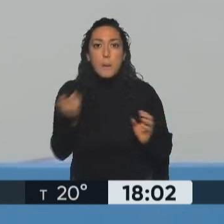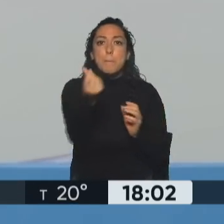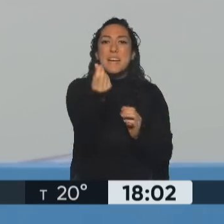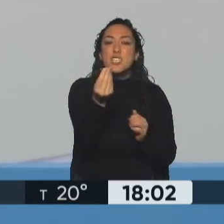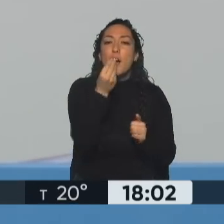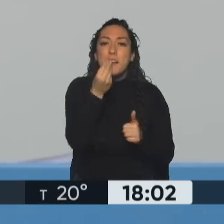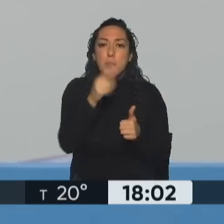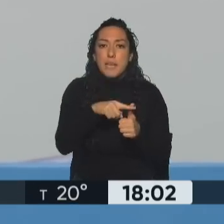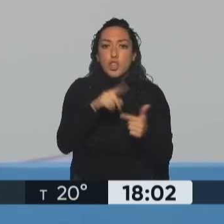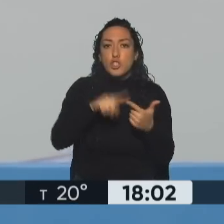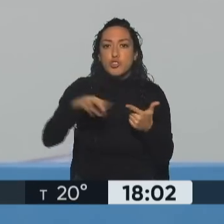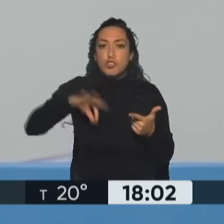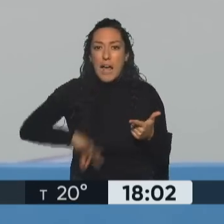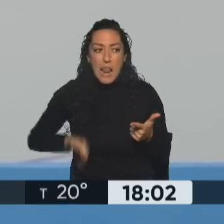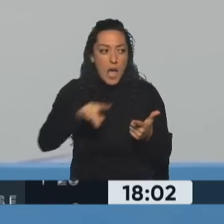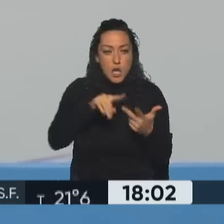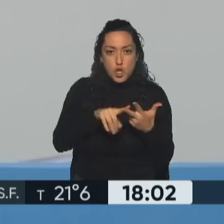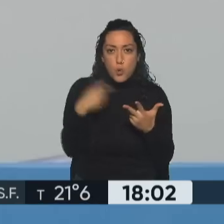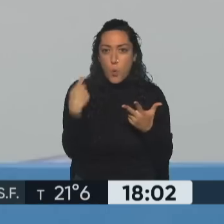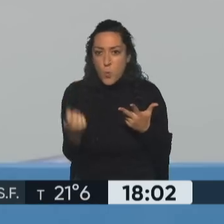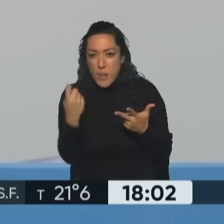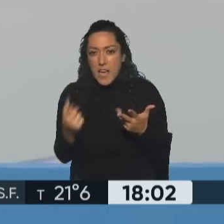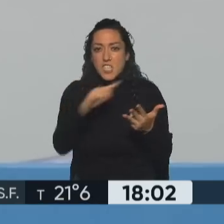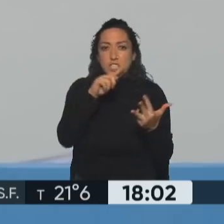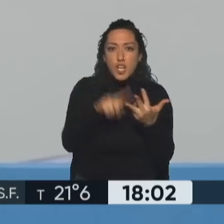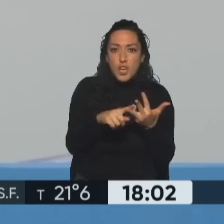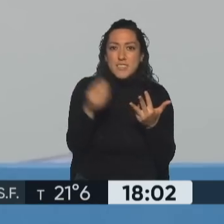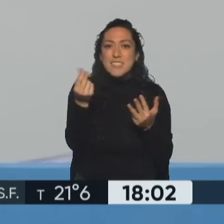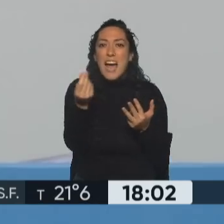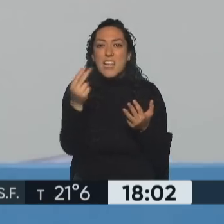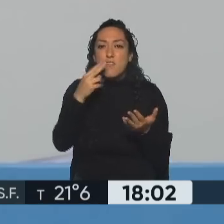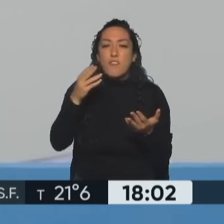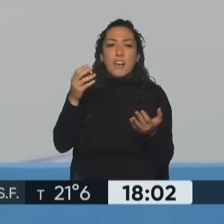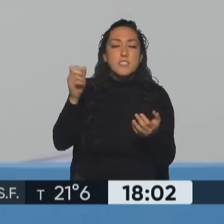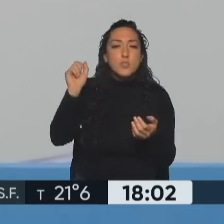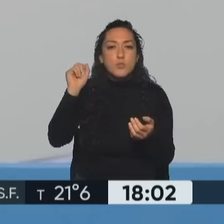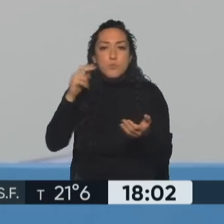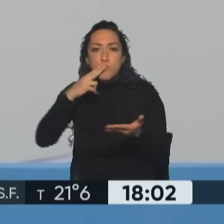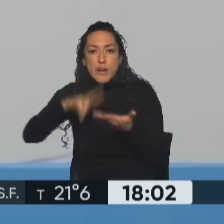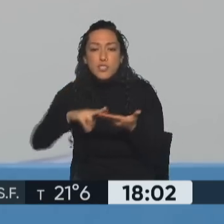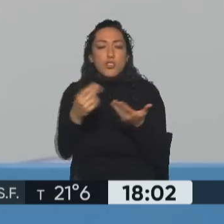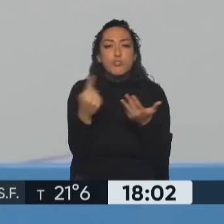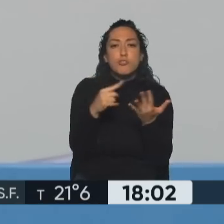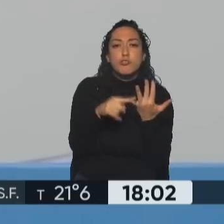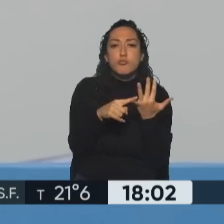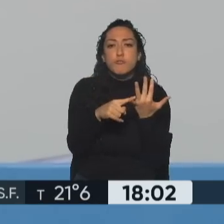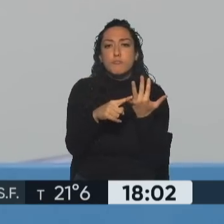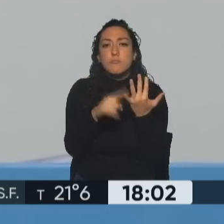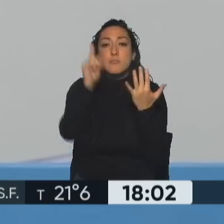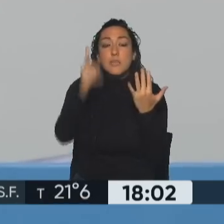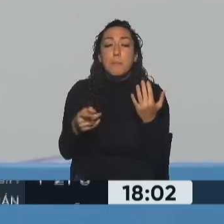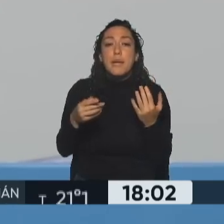alimentos, salarios, jubilaciones, tarifas, y luego hizo una alusión a